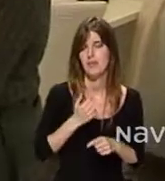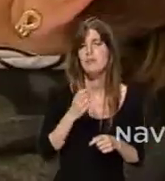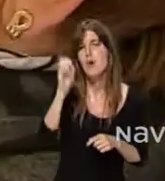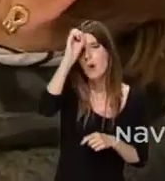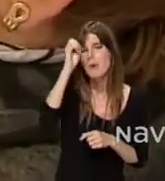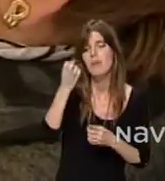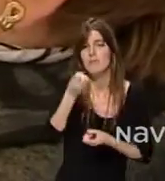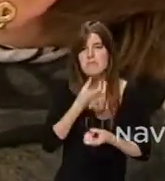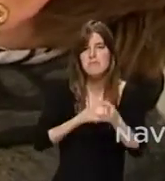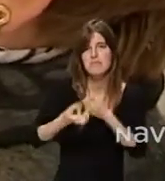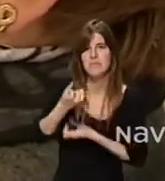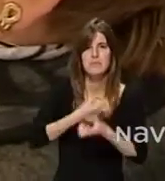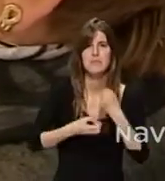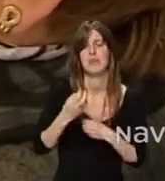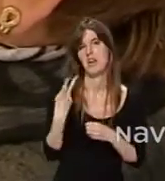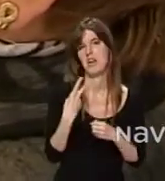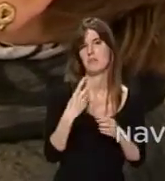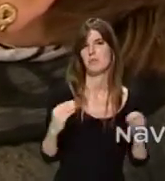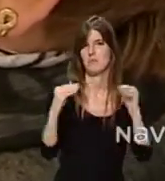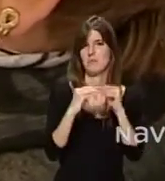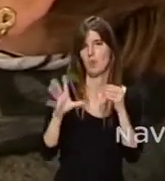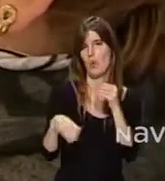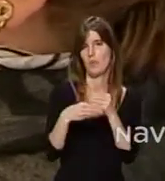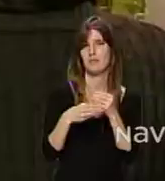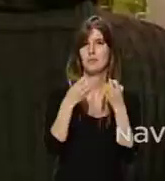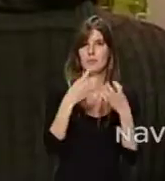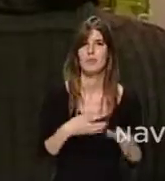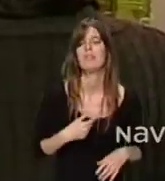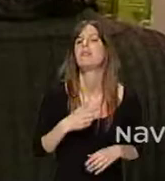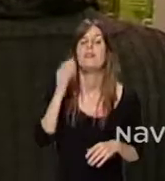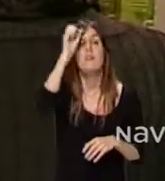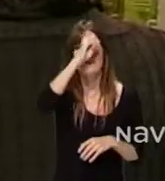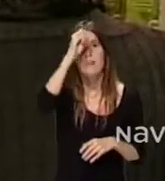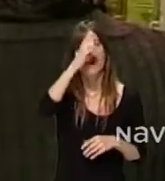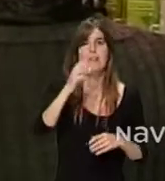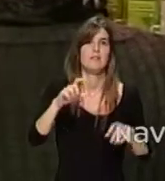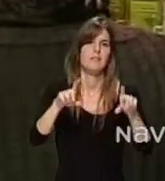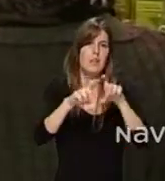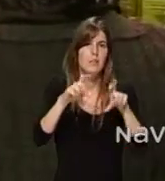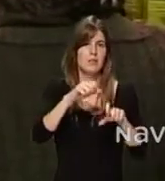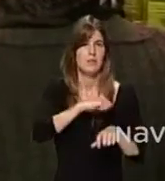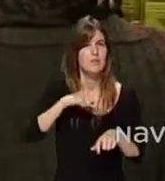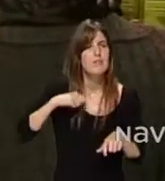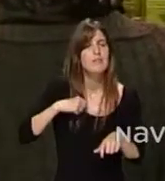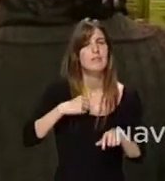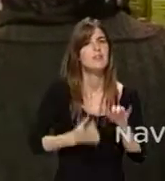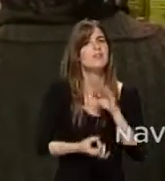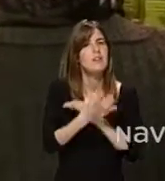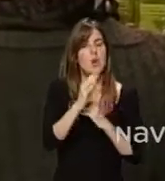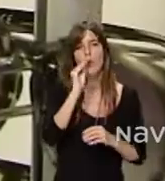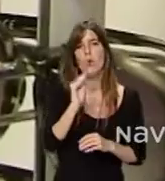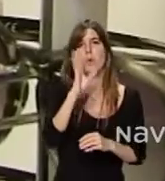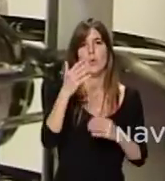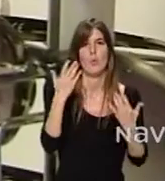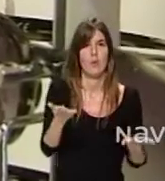otro, la verdad que nos sincronizamos muy bien para eso. Lo mejor de trabajar aquí por cuenta propia, pues yo